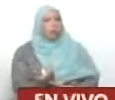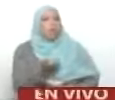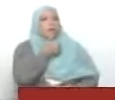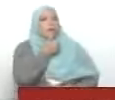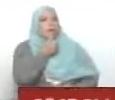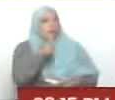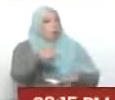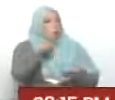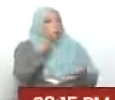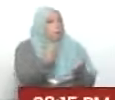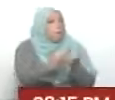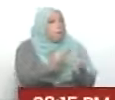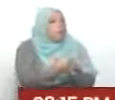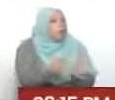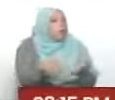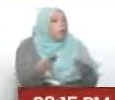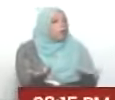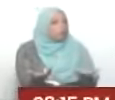haciendo propuestas.